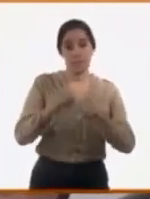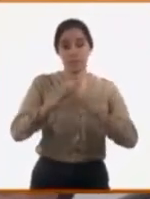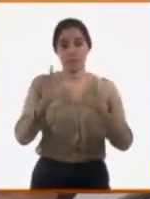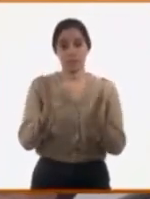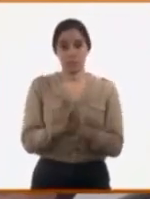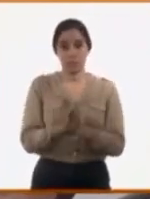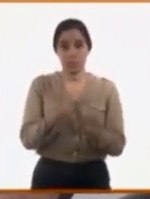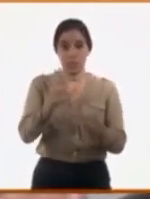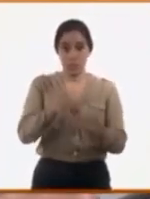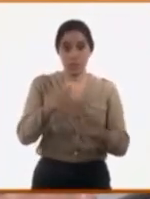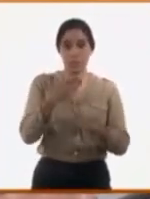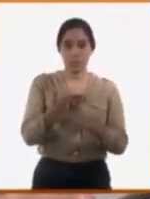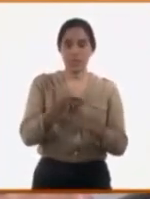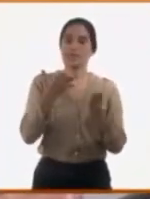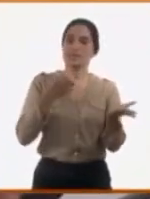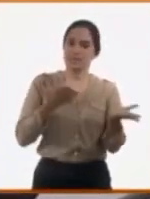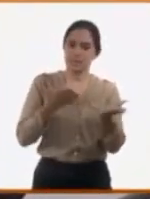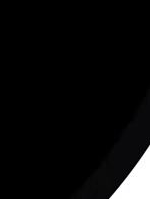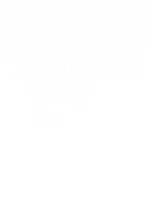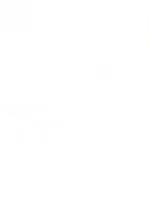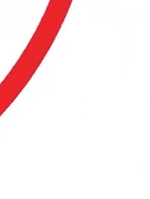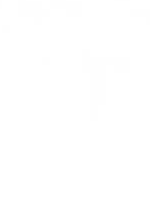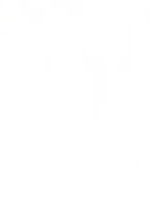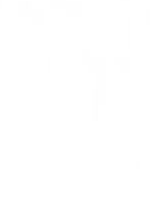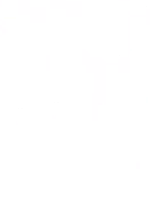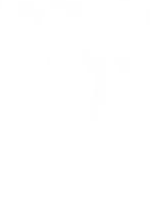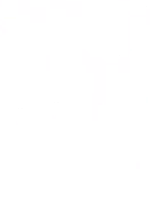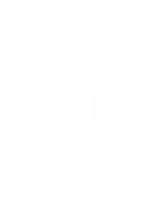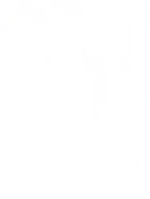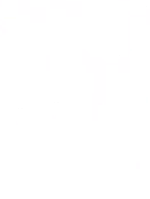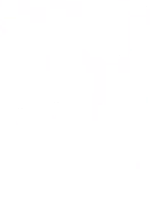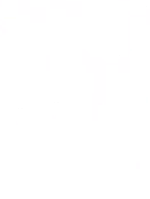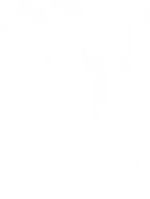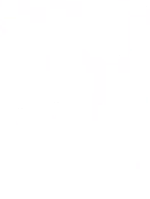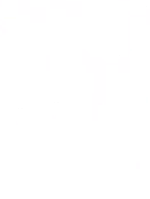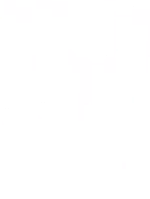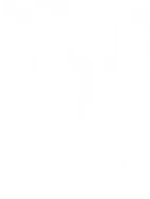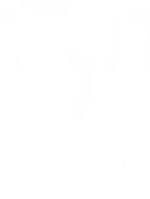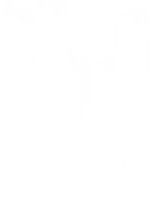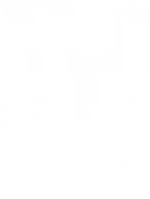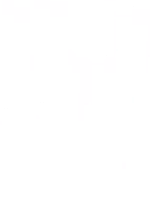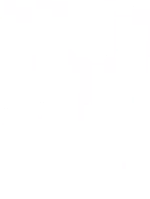posgraduada seguir dándole atención a los jóvenes